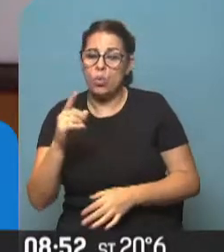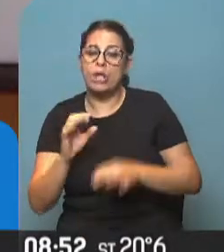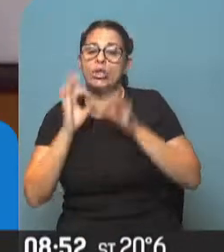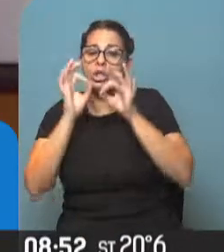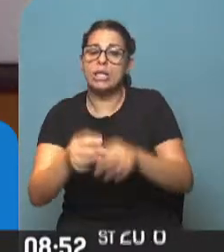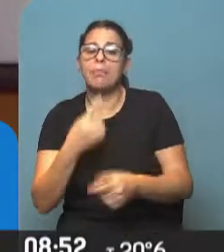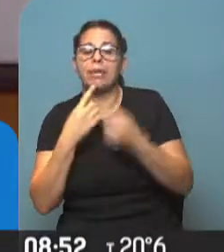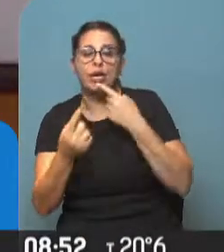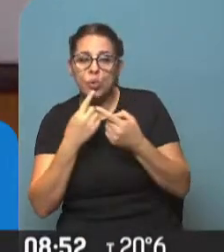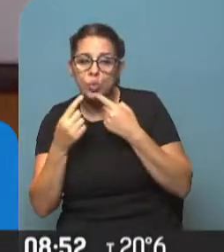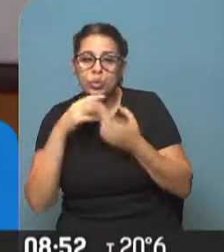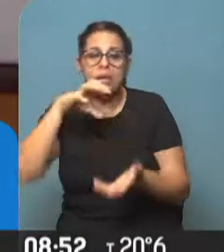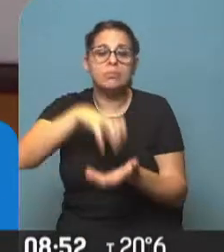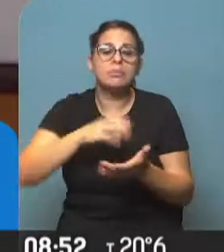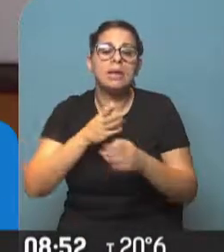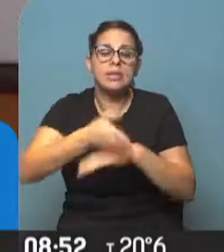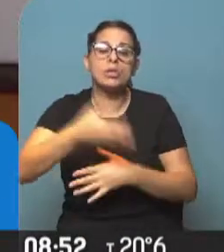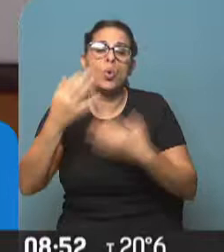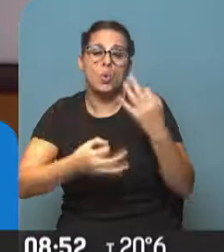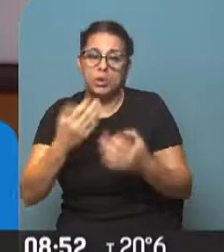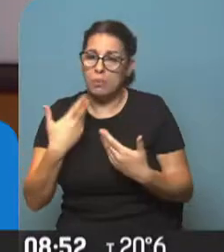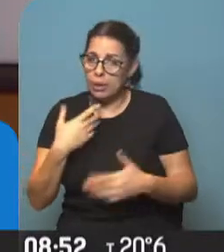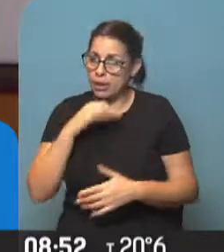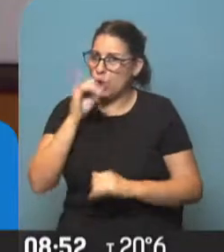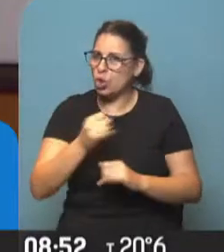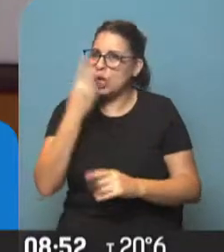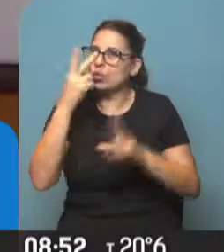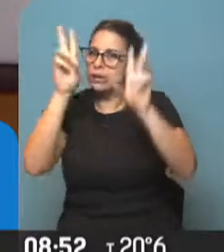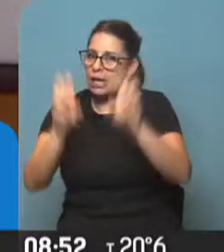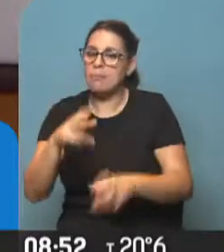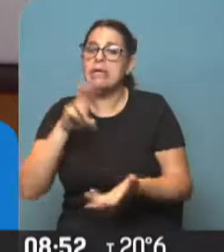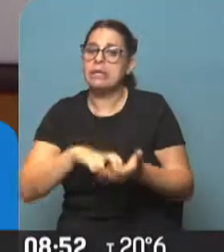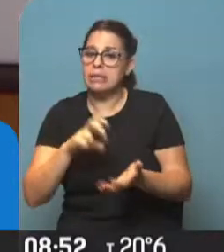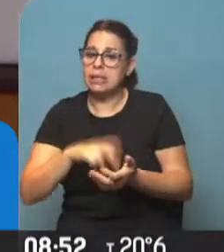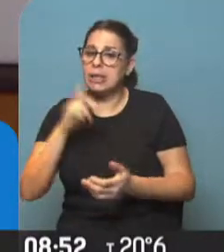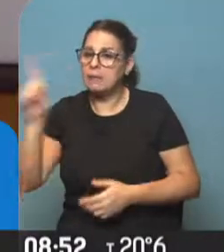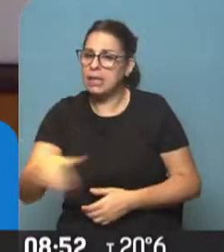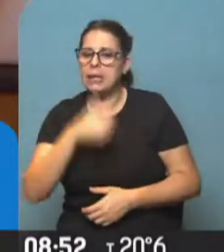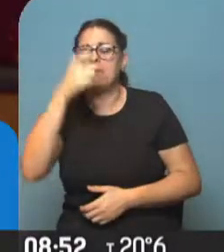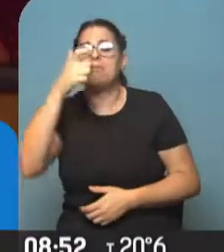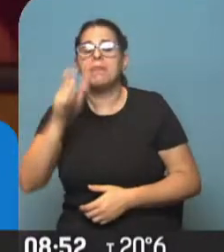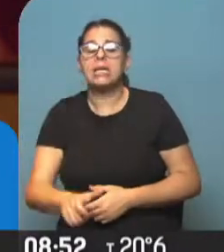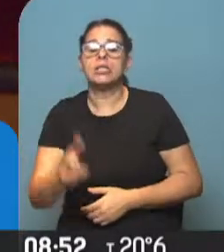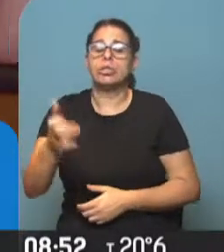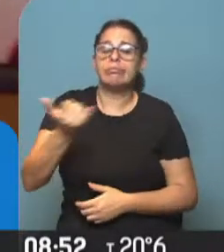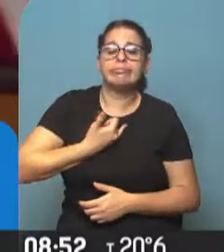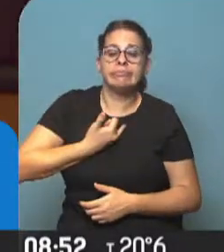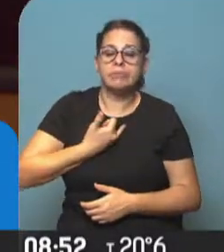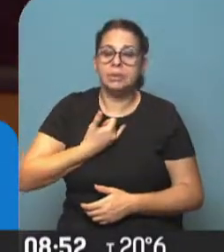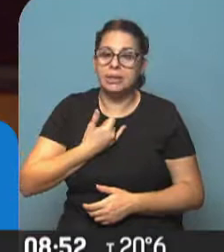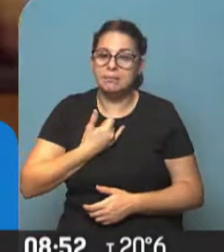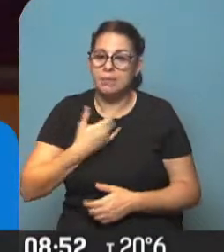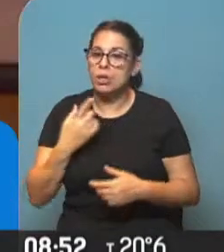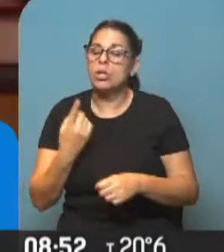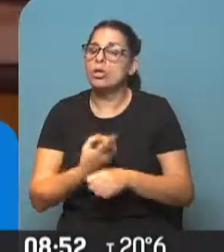consulta a un centro de acceso a justicia podría contarte un caso de salta te llega una persona que dice no tengo no puedo